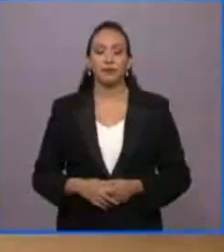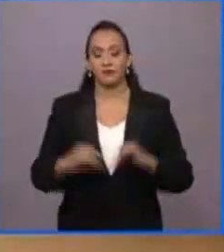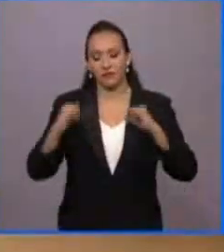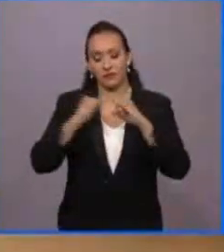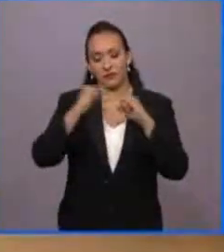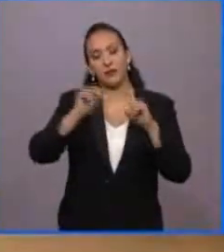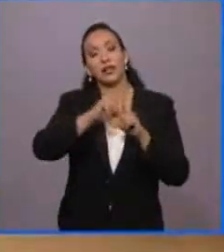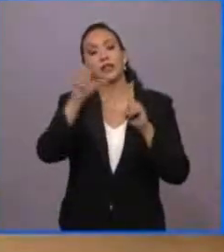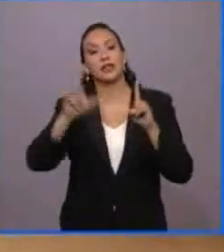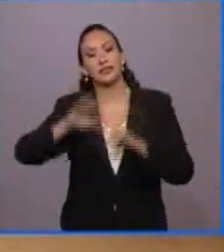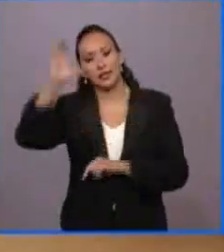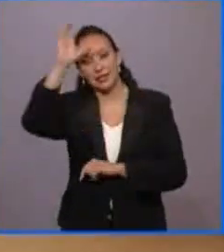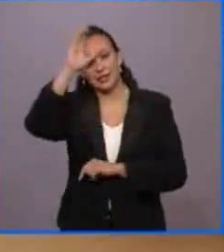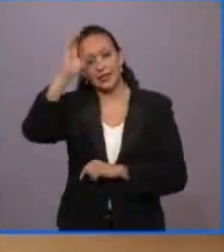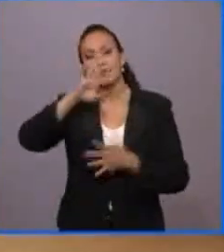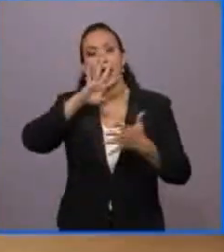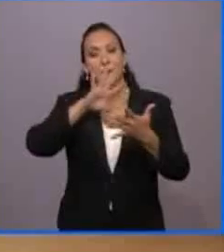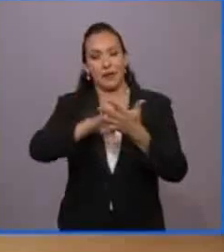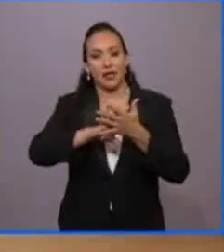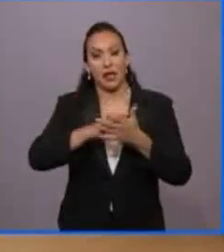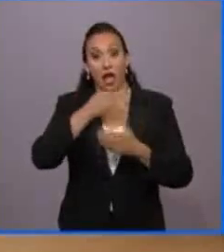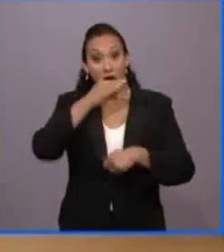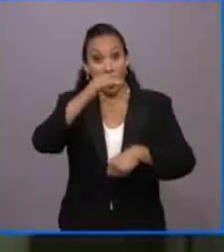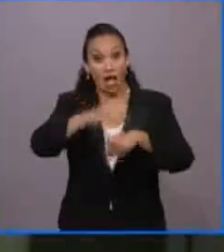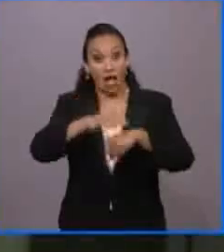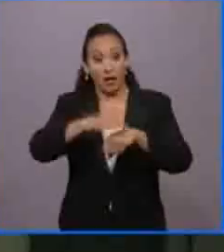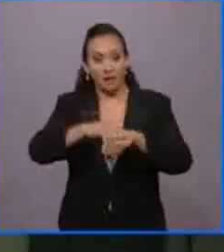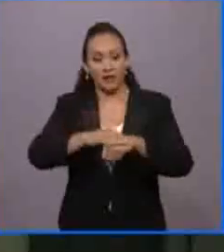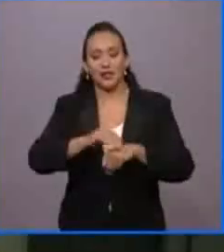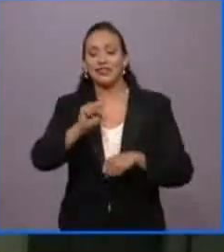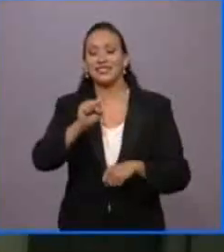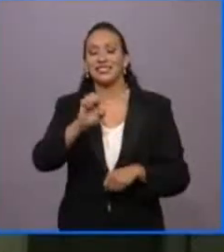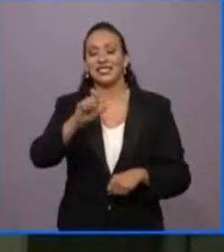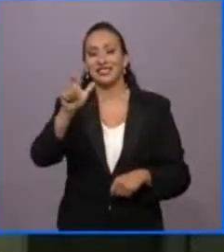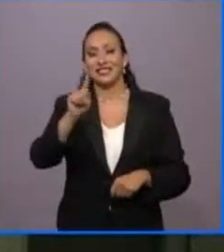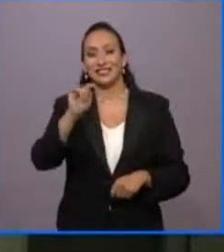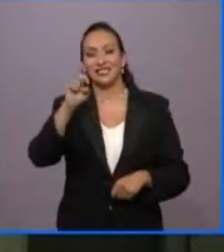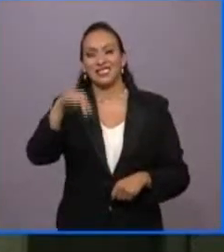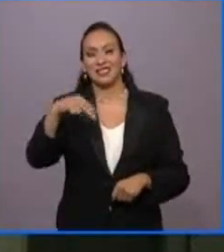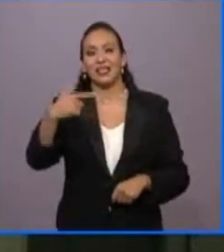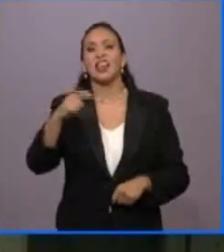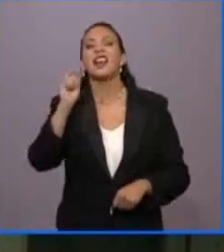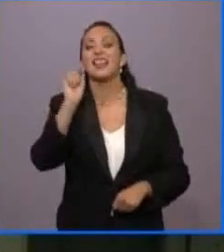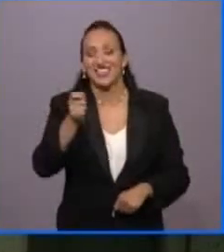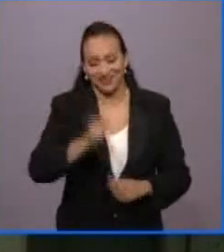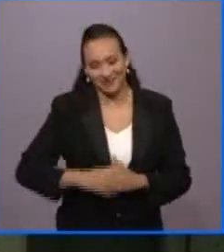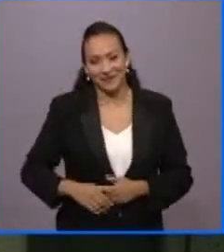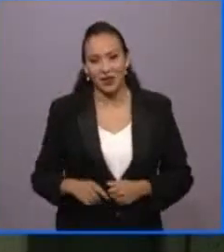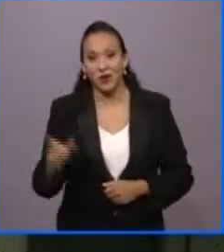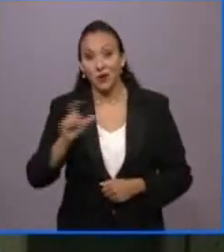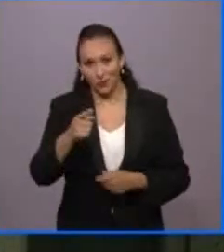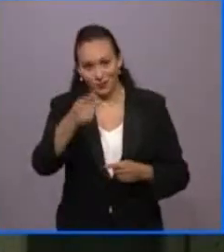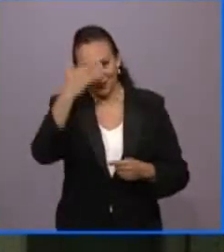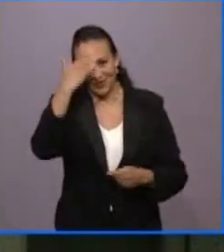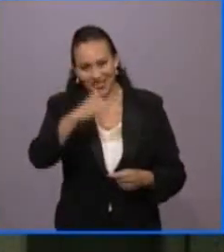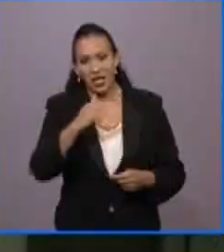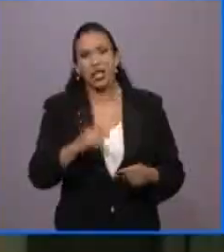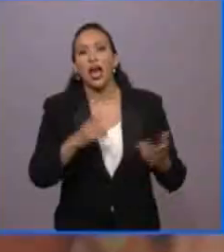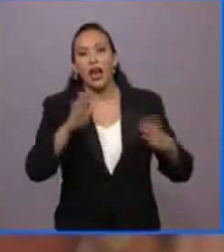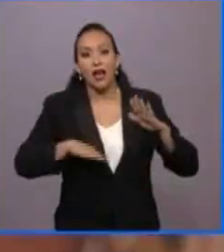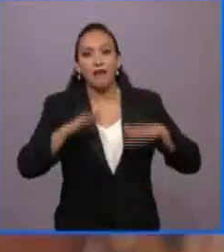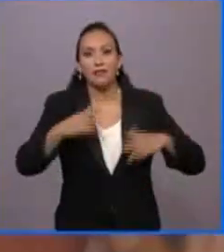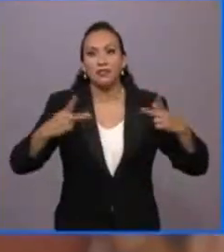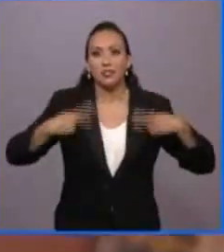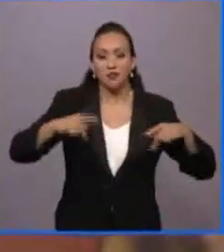El Instituto Nacional de Ciencias Penales alertó sobre el sexting, una práctica ya conocida pero de mucho riesgo, sobre